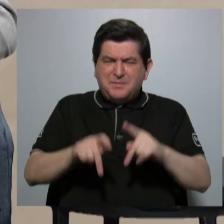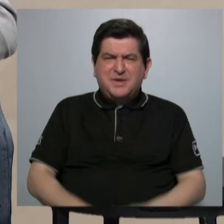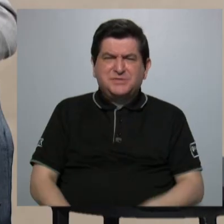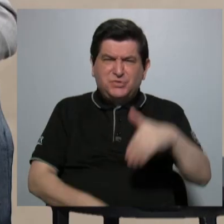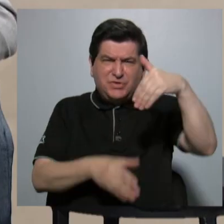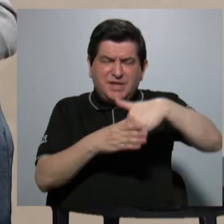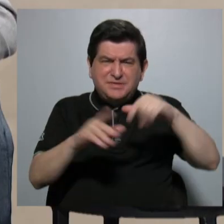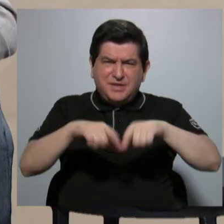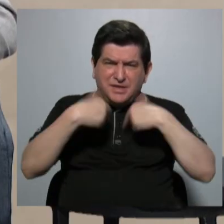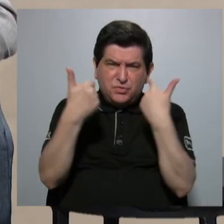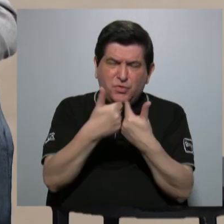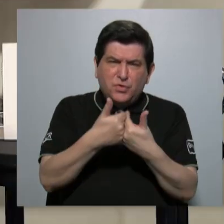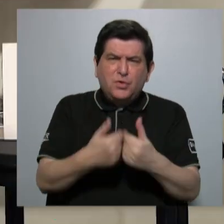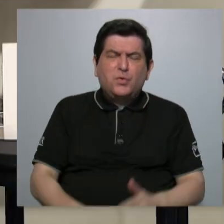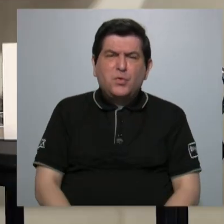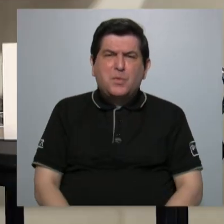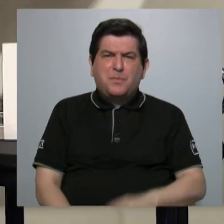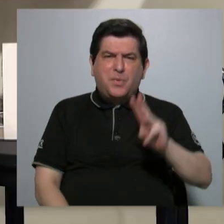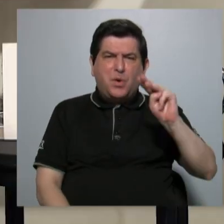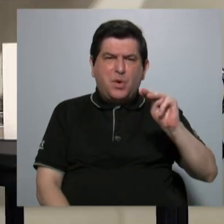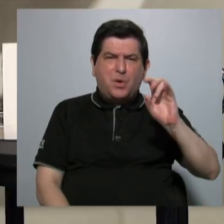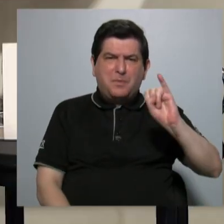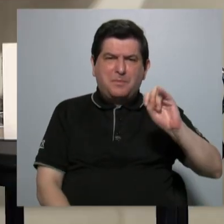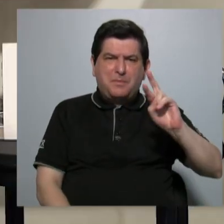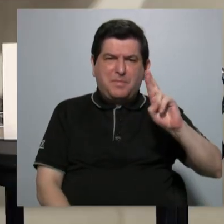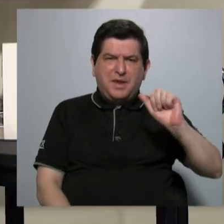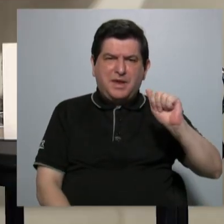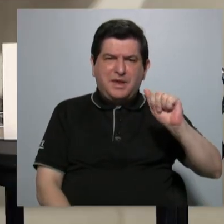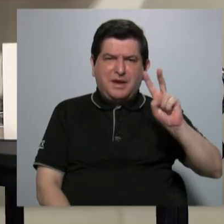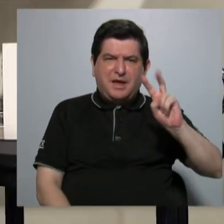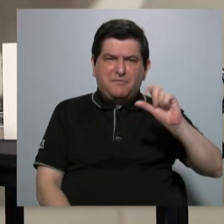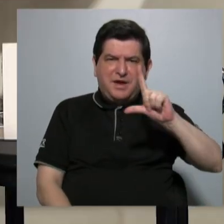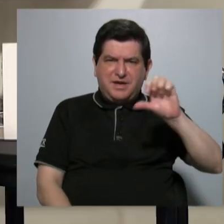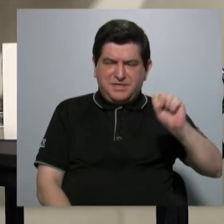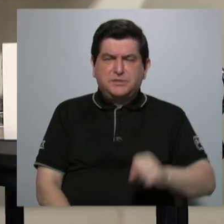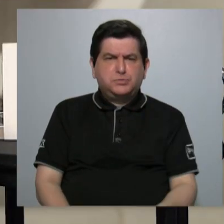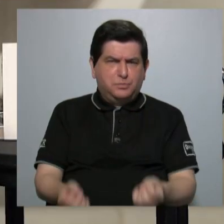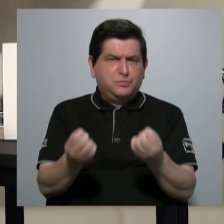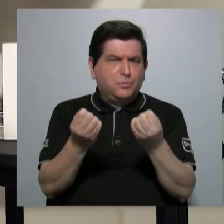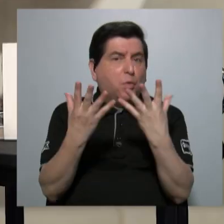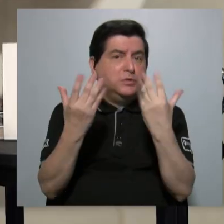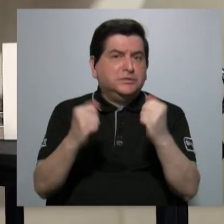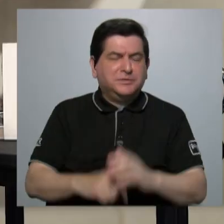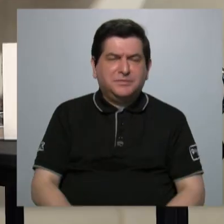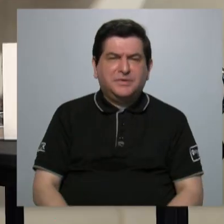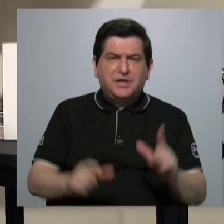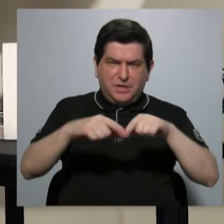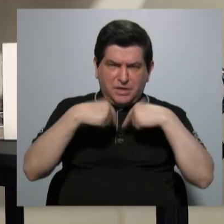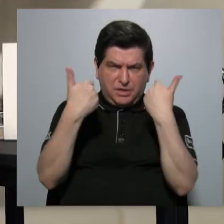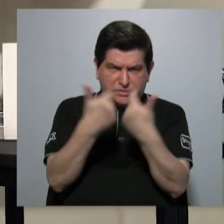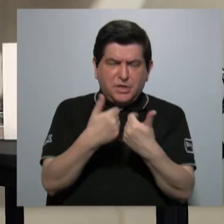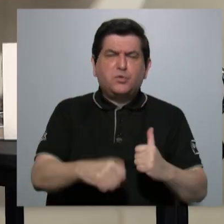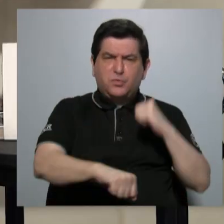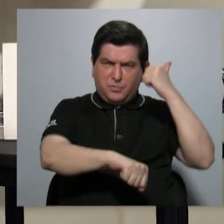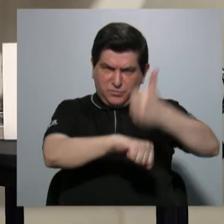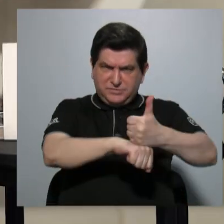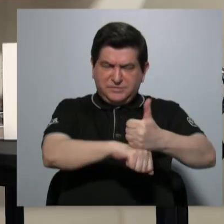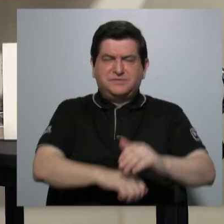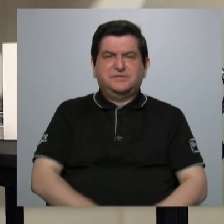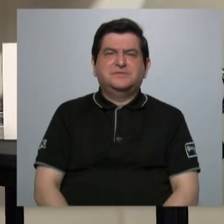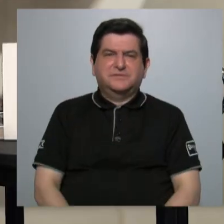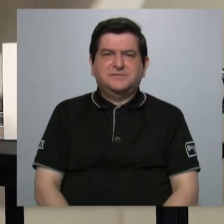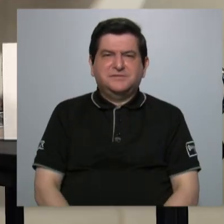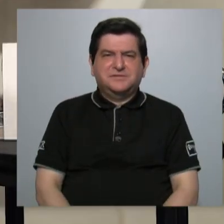por Quinteto Tiempo? Perdón, Miravalles. Han pasado muchas. El quinteto que se establece así